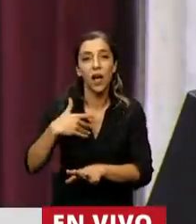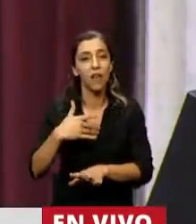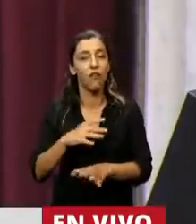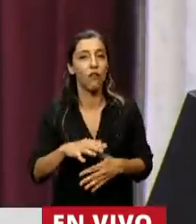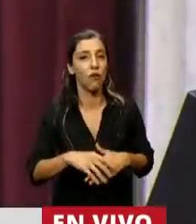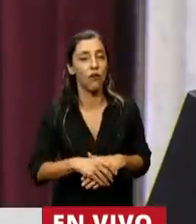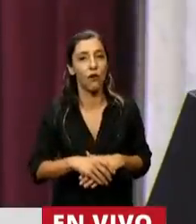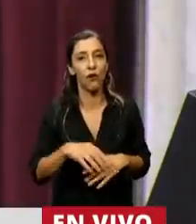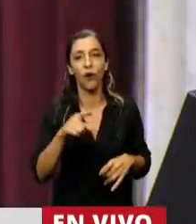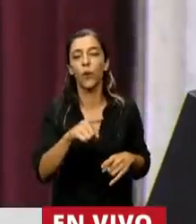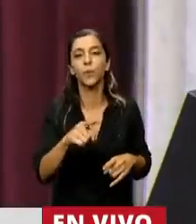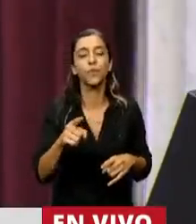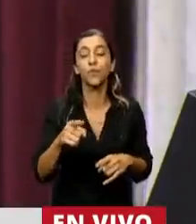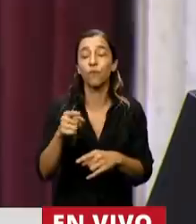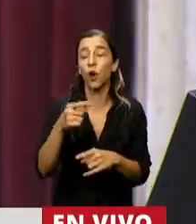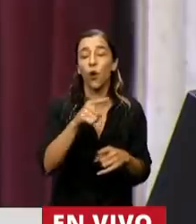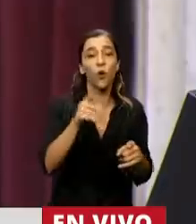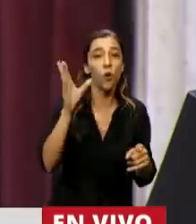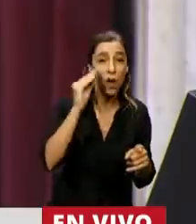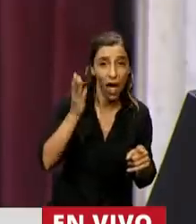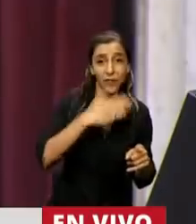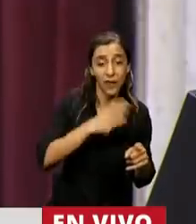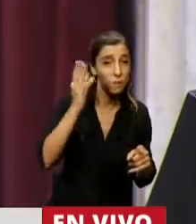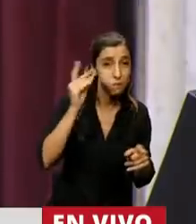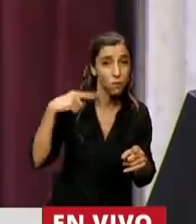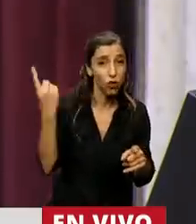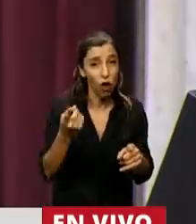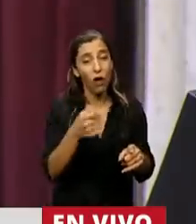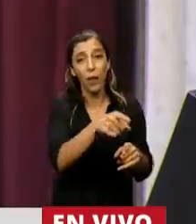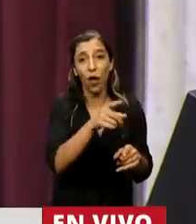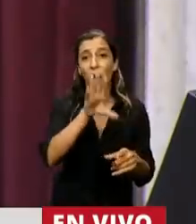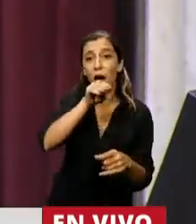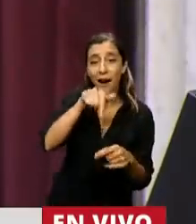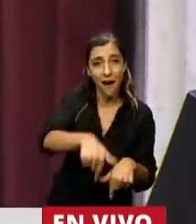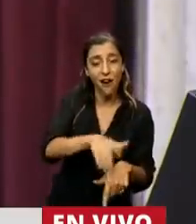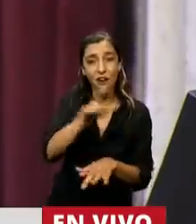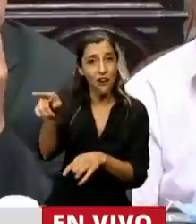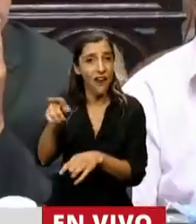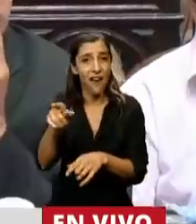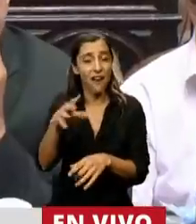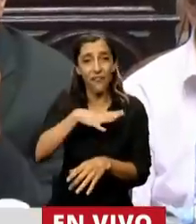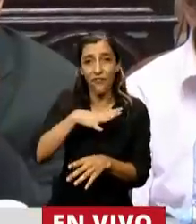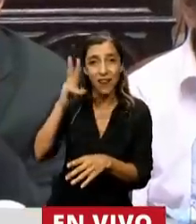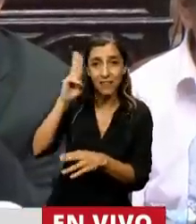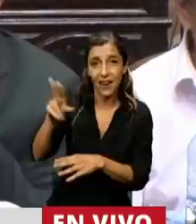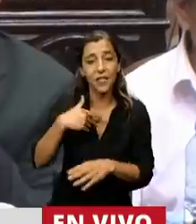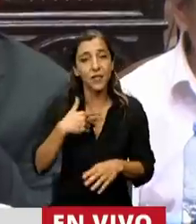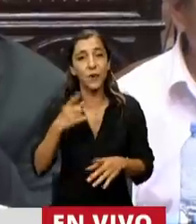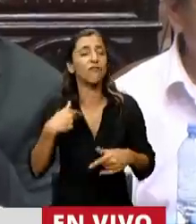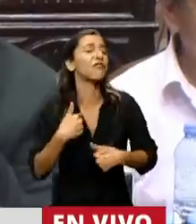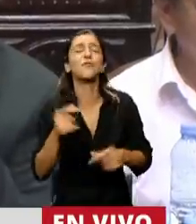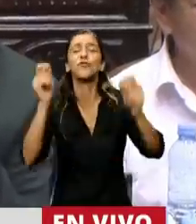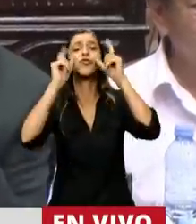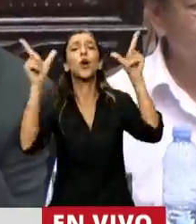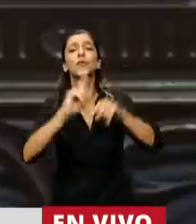por qué tiene que escucharlo usted no escucha y habla cuando los diputados hablan la verdad el respeto sino que se aprende nada saben que